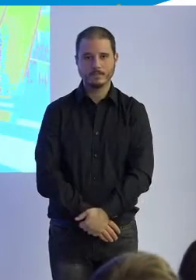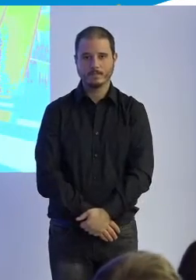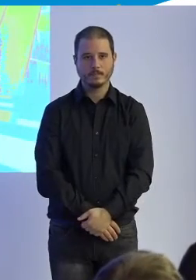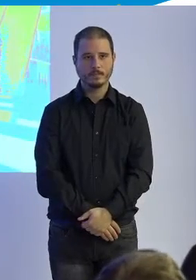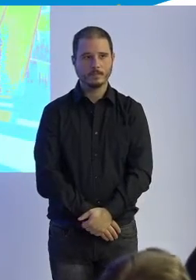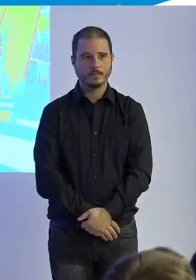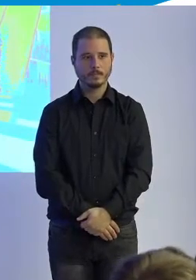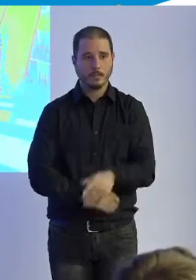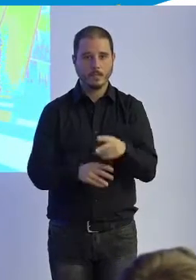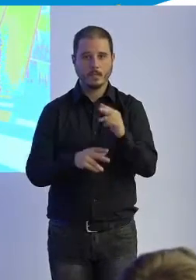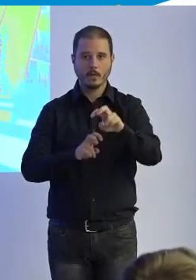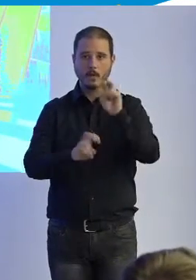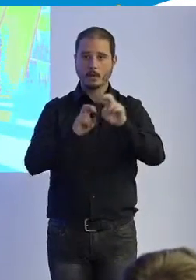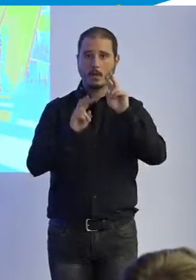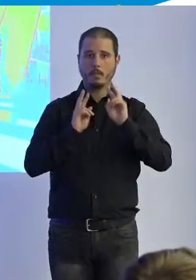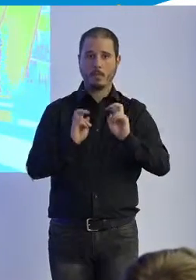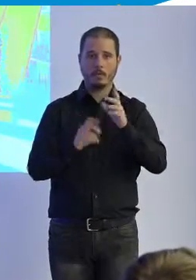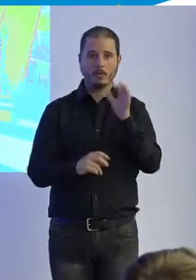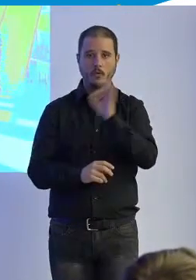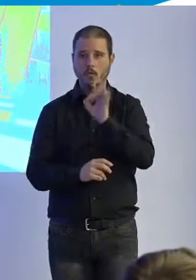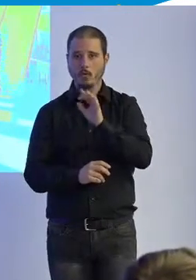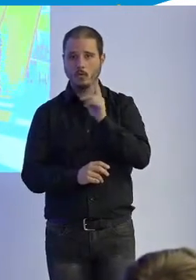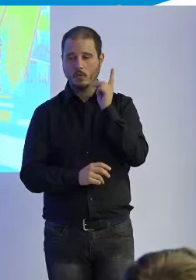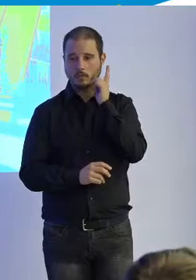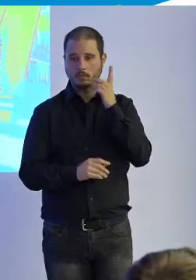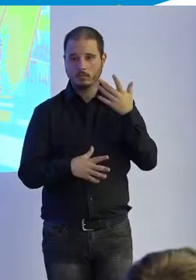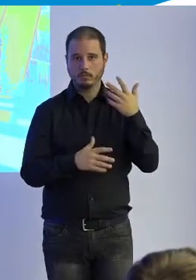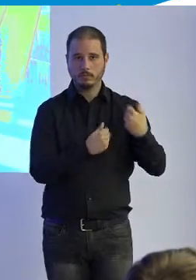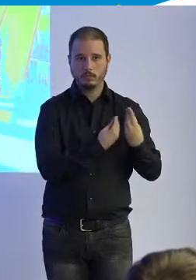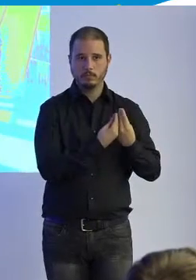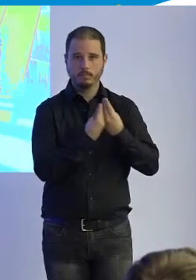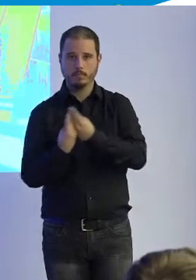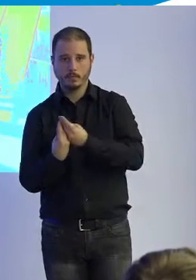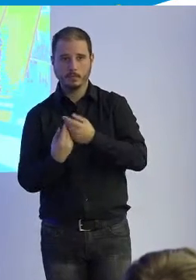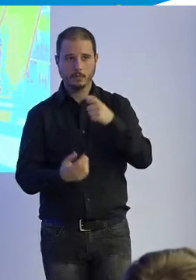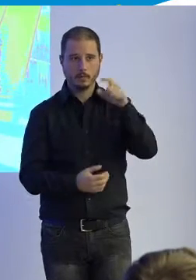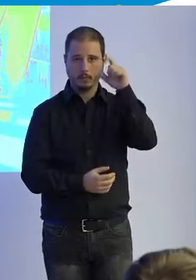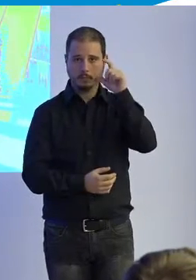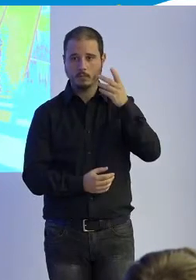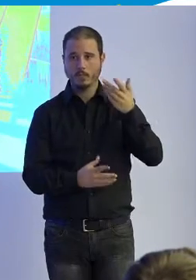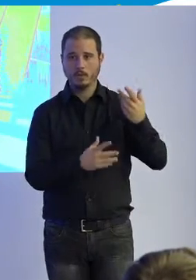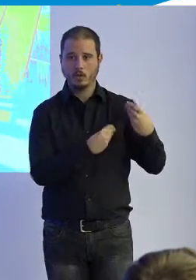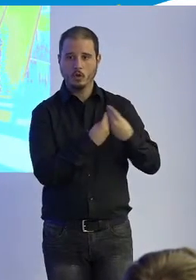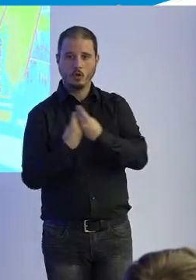Pero se decía un poquito al principio que o es móvil, o la VR es móvil, o no será.